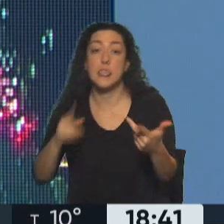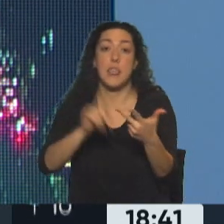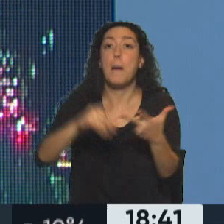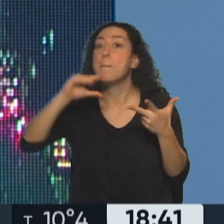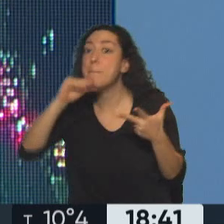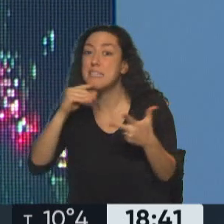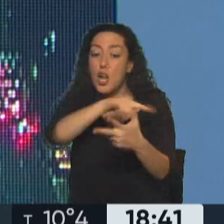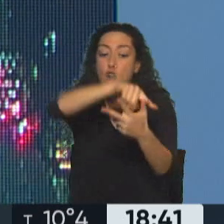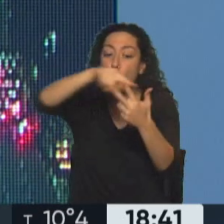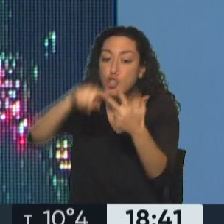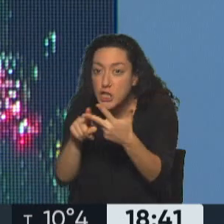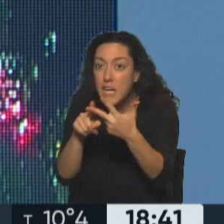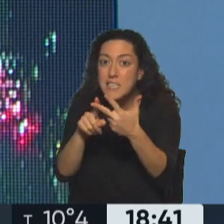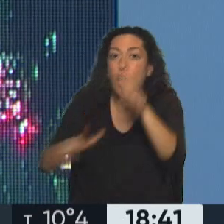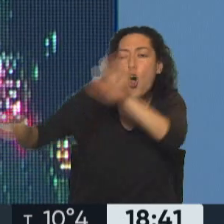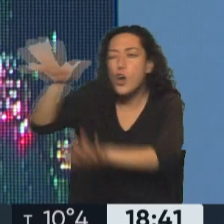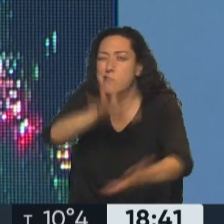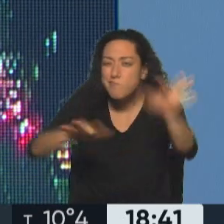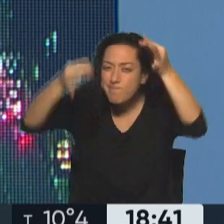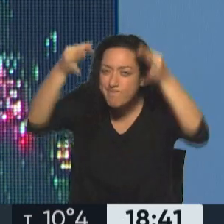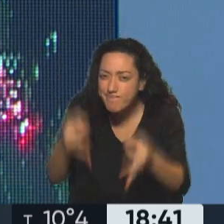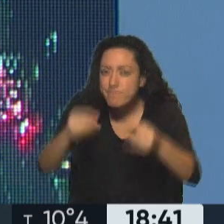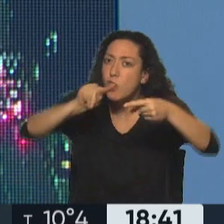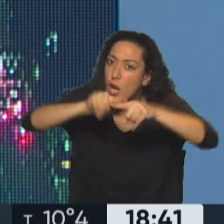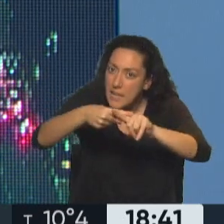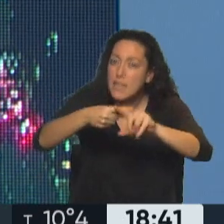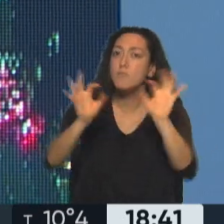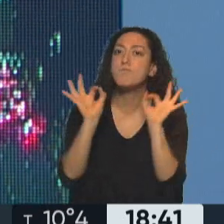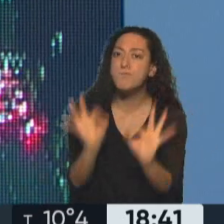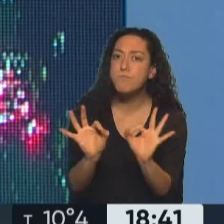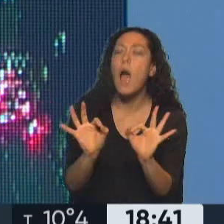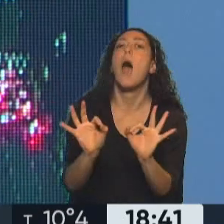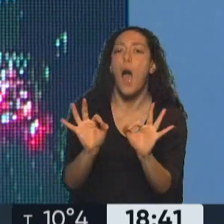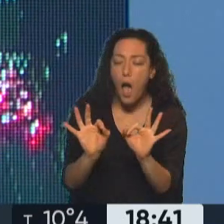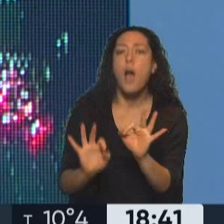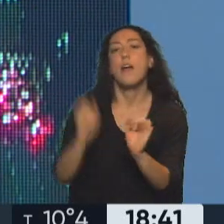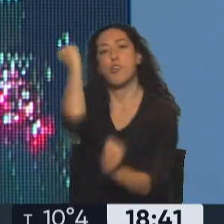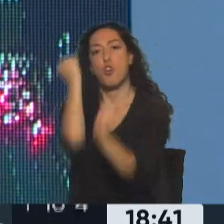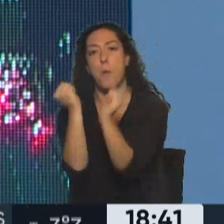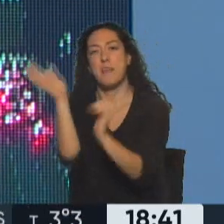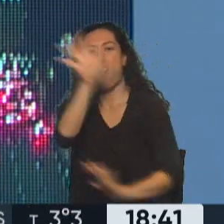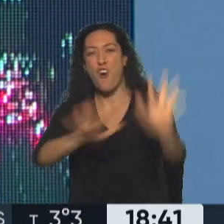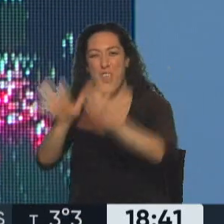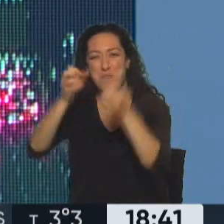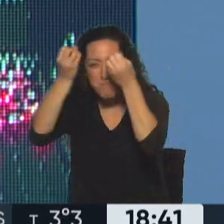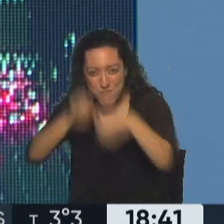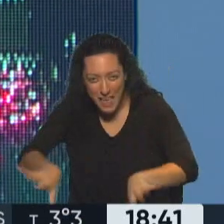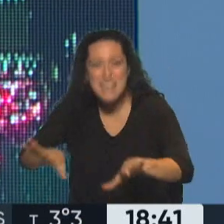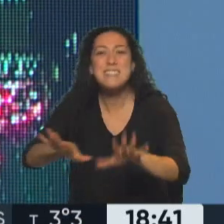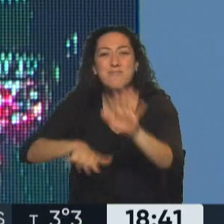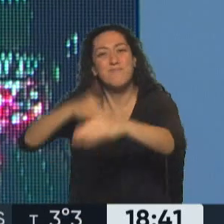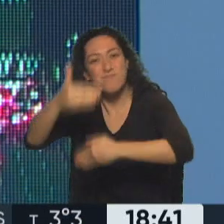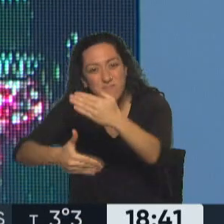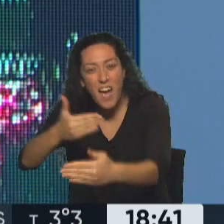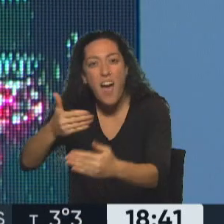Sergio Massa. Logrado ese orden político, se pasó al orden económico. Si logramos el orden económico, los argentinos